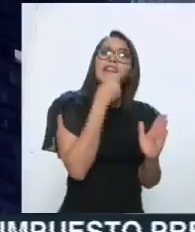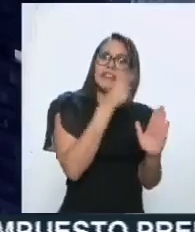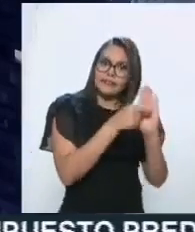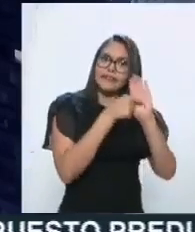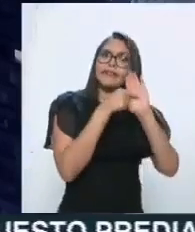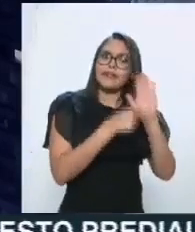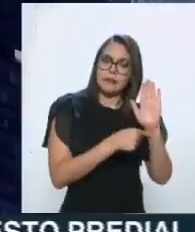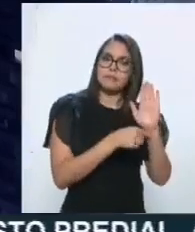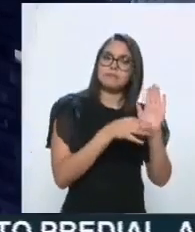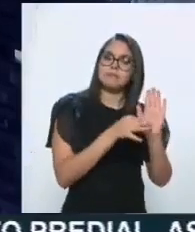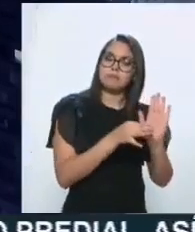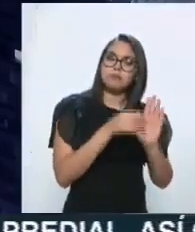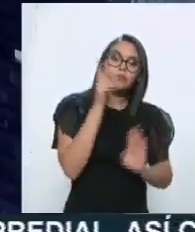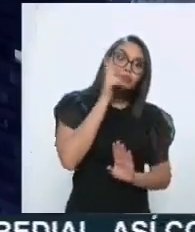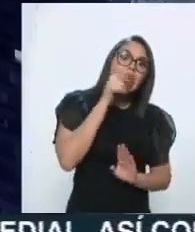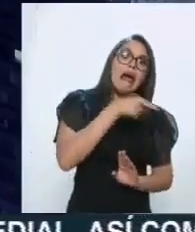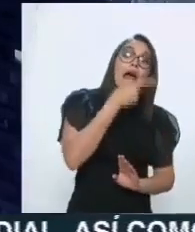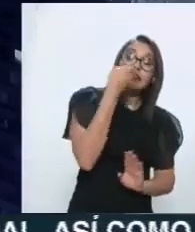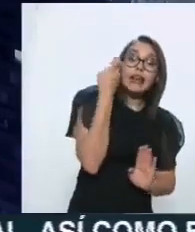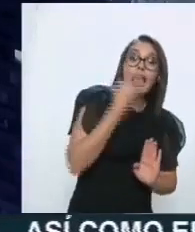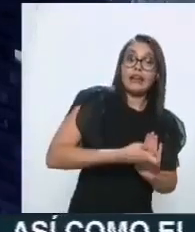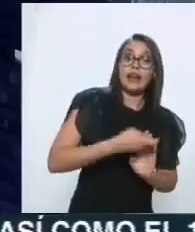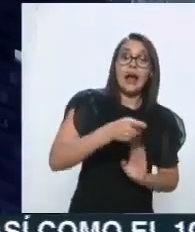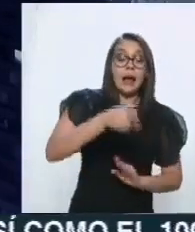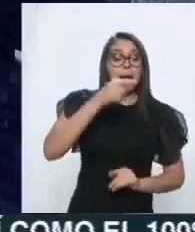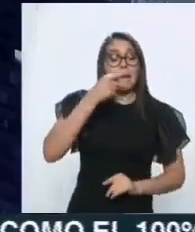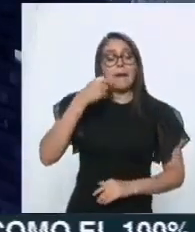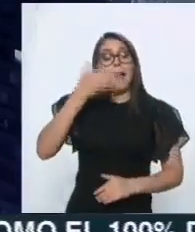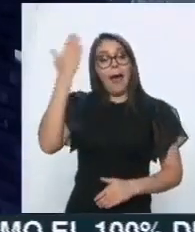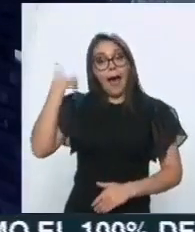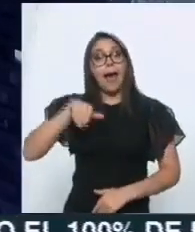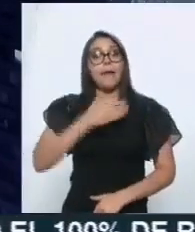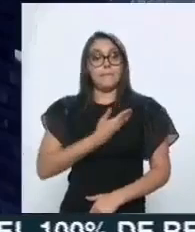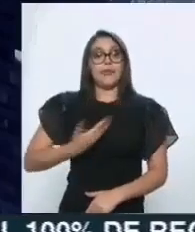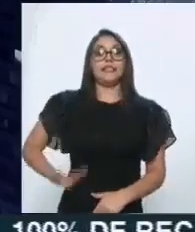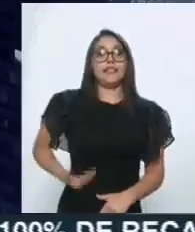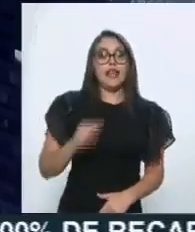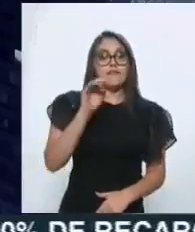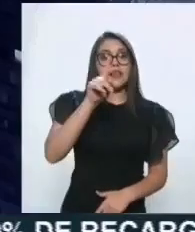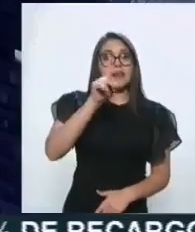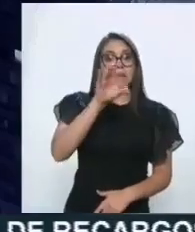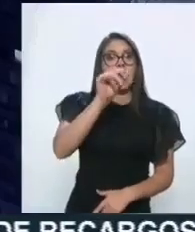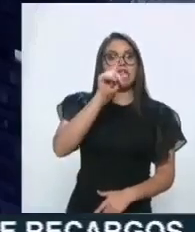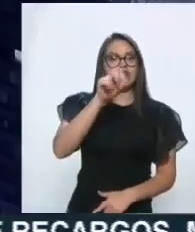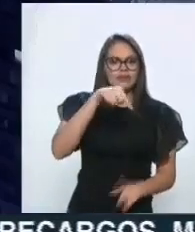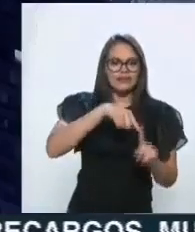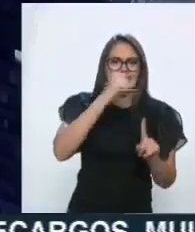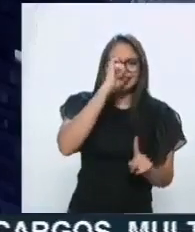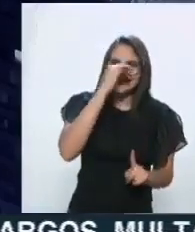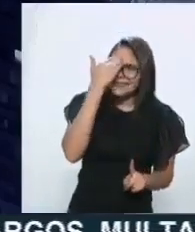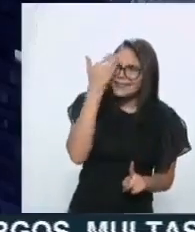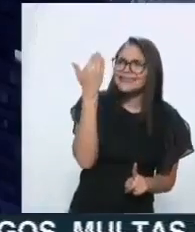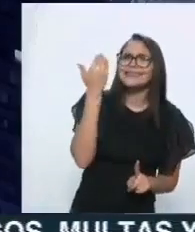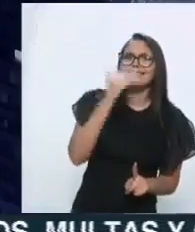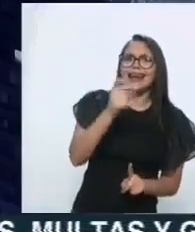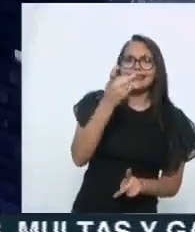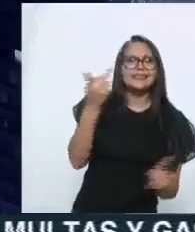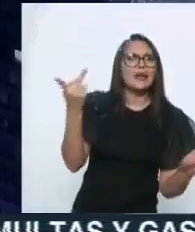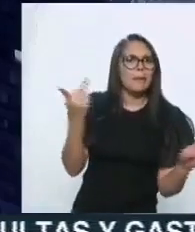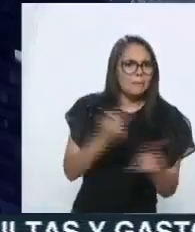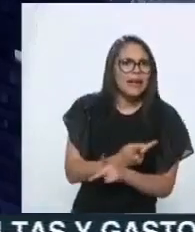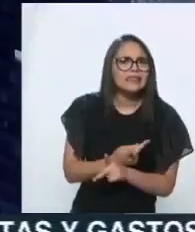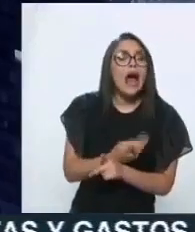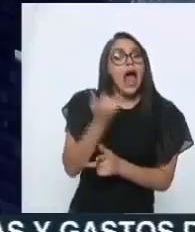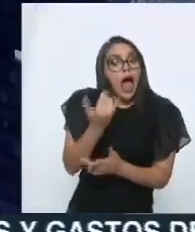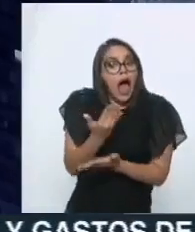Felipe Calderón no solo tenían conocimiento del operativo, del fallido operativo Rápido y Furioso, sino de que coordinaron parte de él. ¿En qué consisten